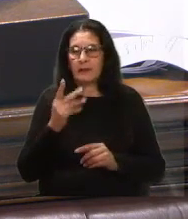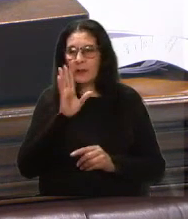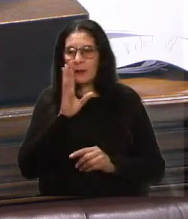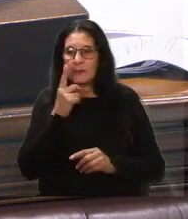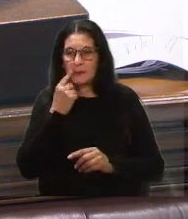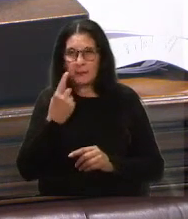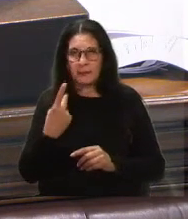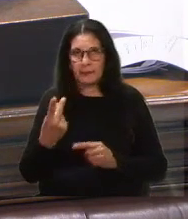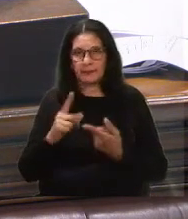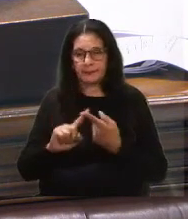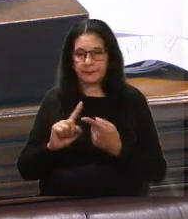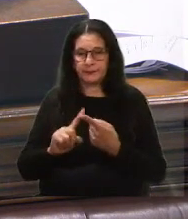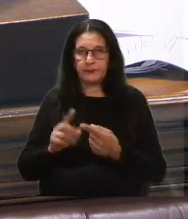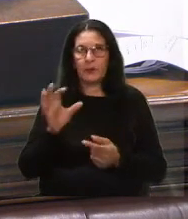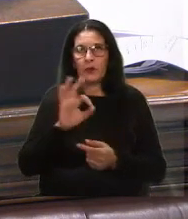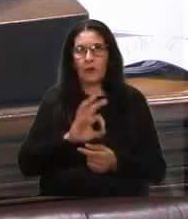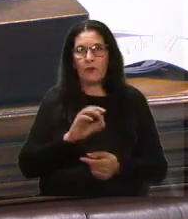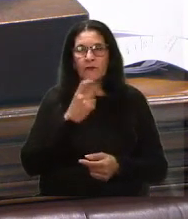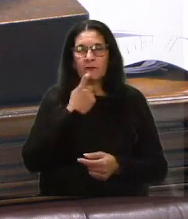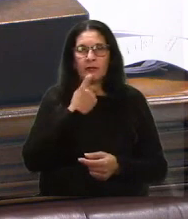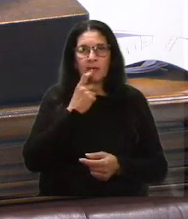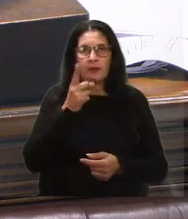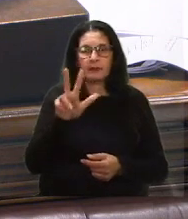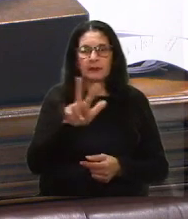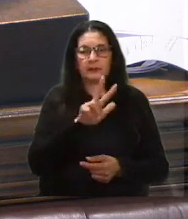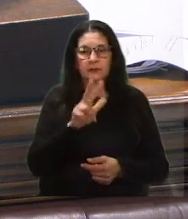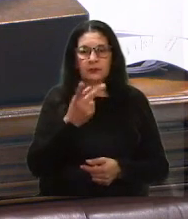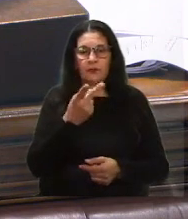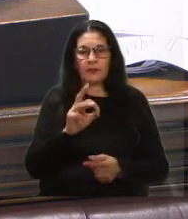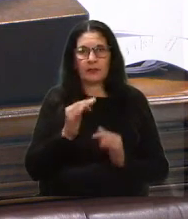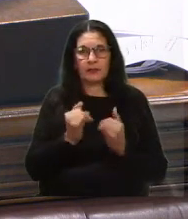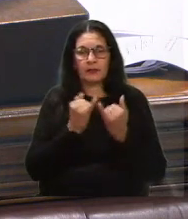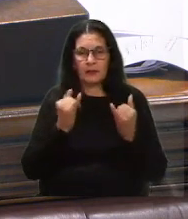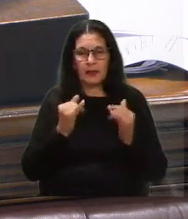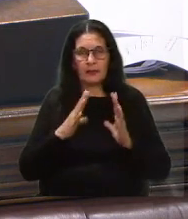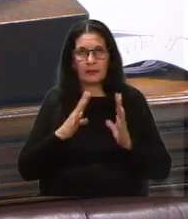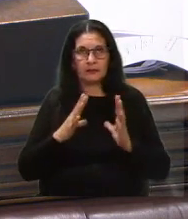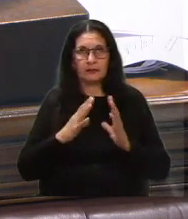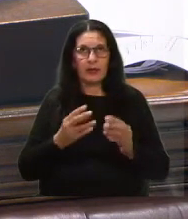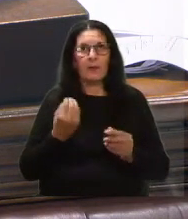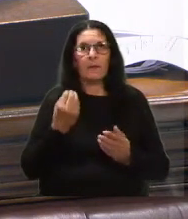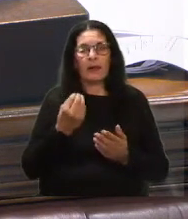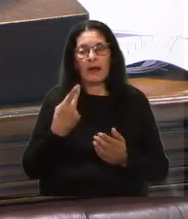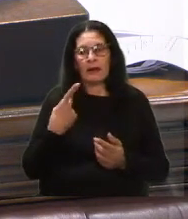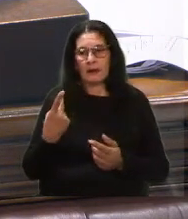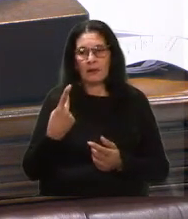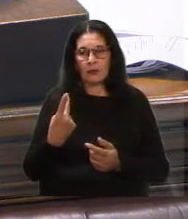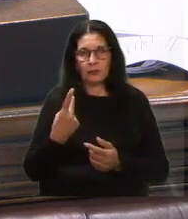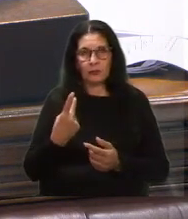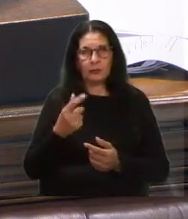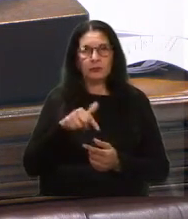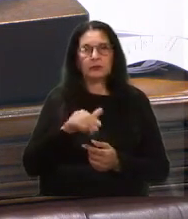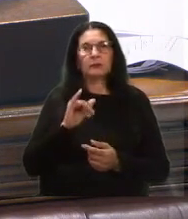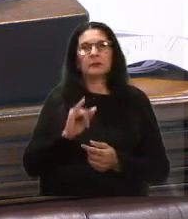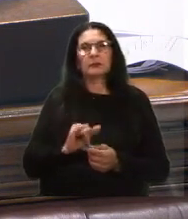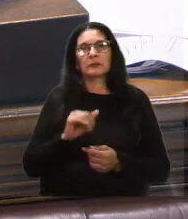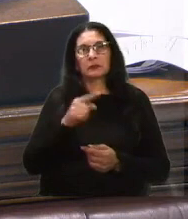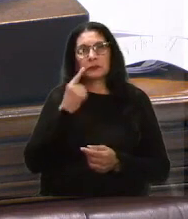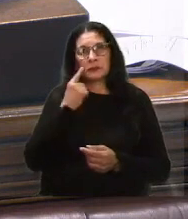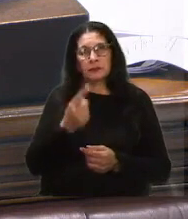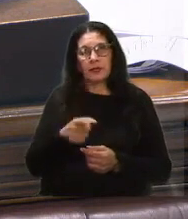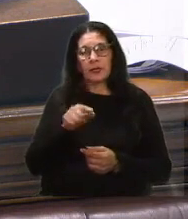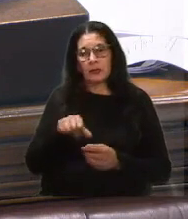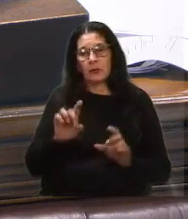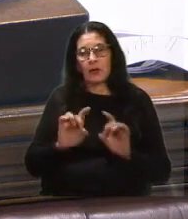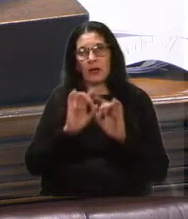o Finlandia donde se otorgan hasta 32 días de licencia para repartir entre ambos padres observándose